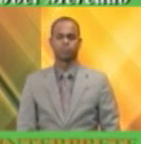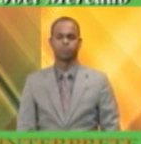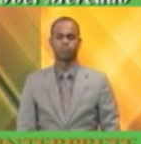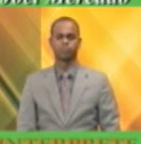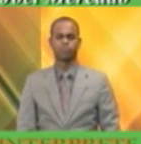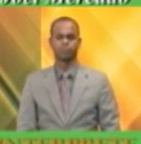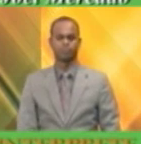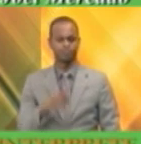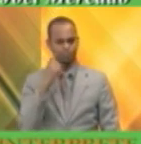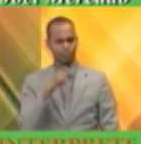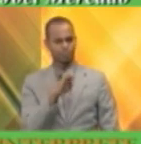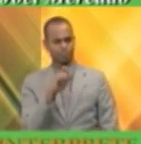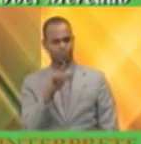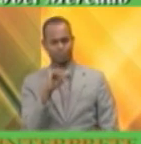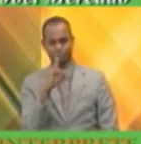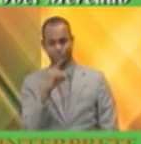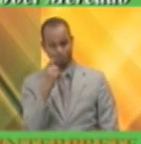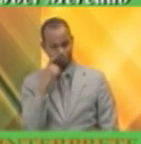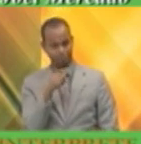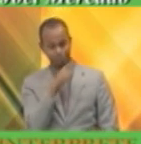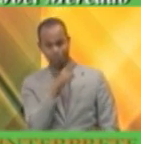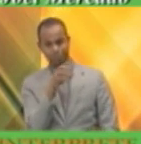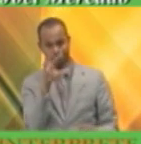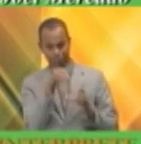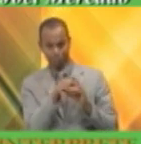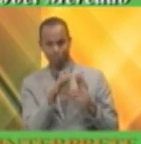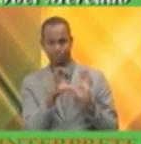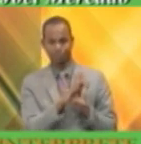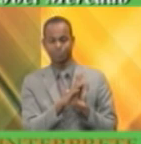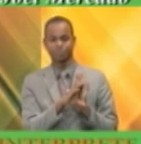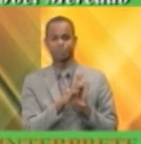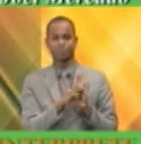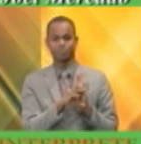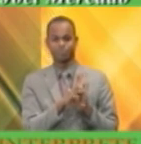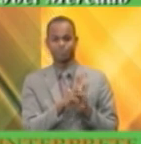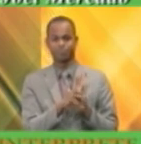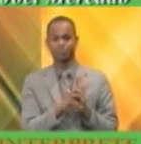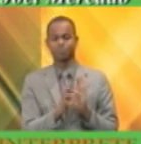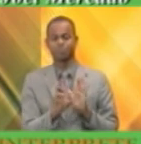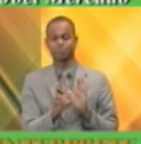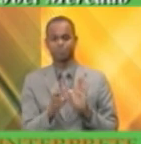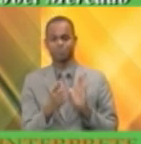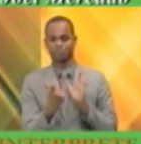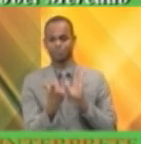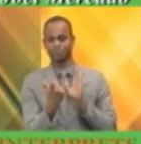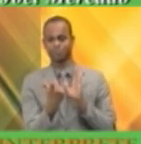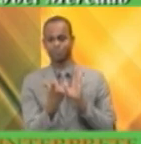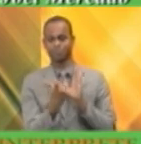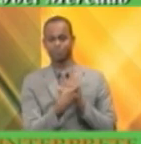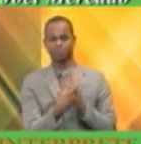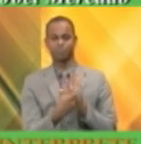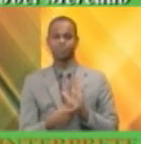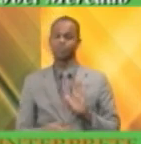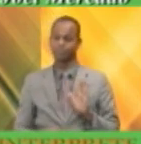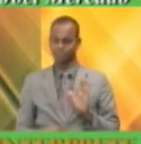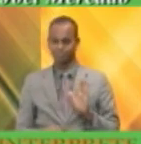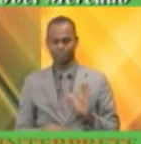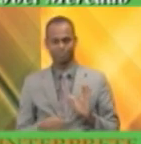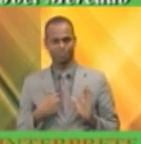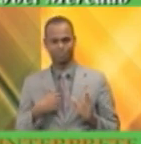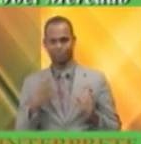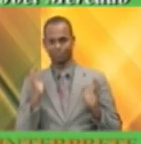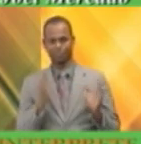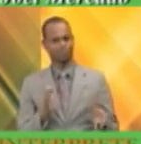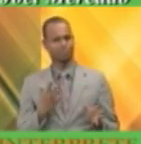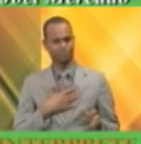veo ahí, Eladio, eres tú. Que sí, sí, sí. ¿Ya ven el extremo derecho aquí? Sí. Yo no abandono mi familia. No, ya